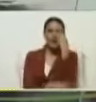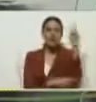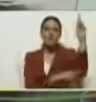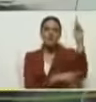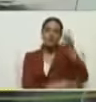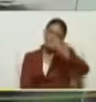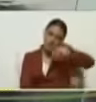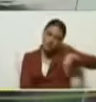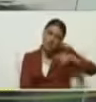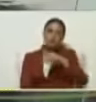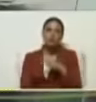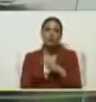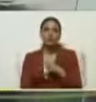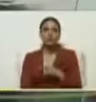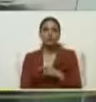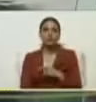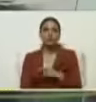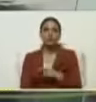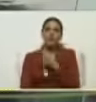Hubieran intentado